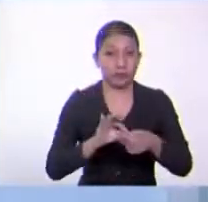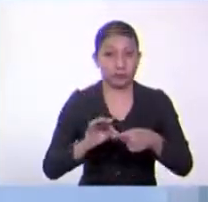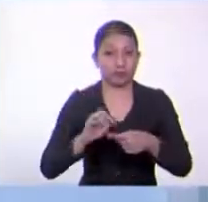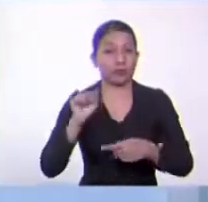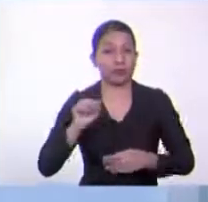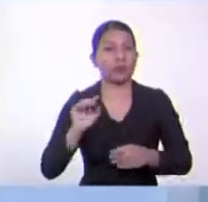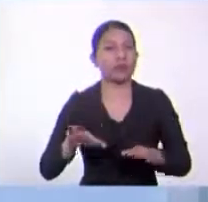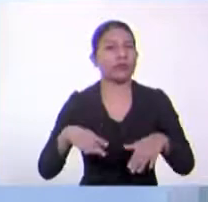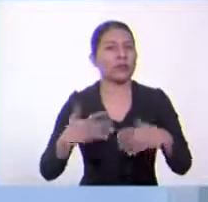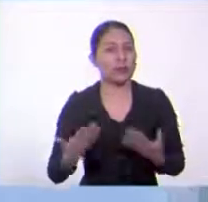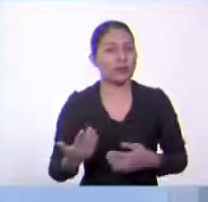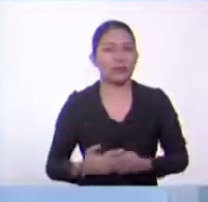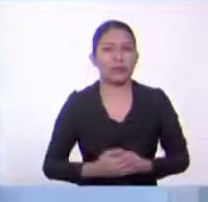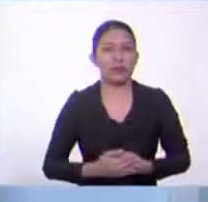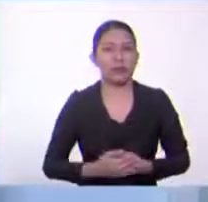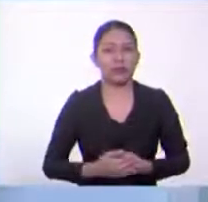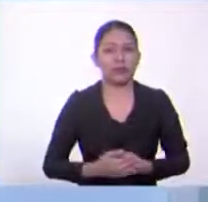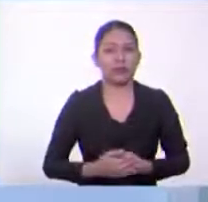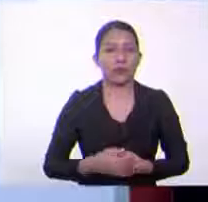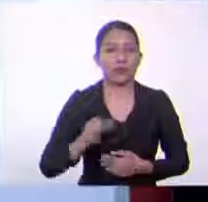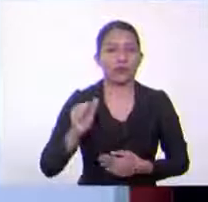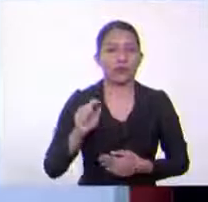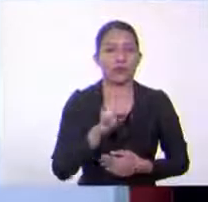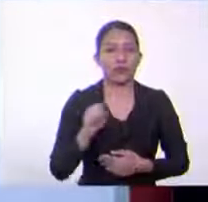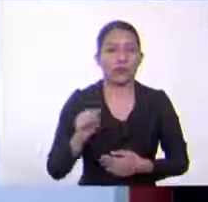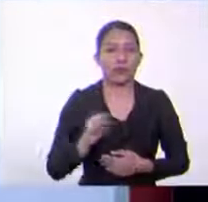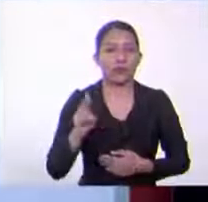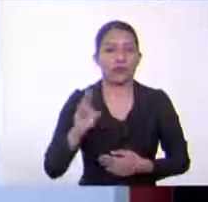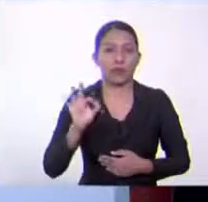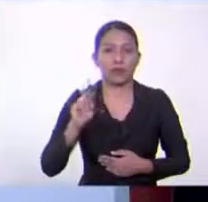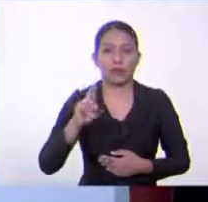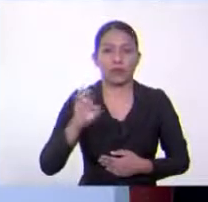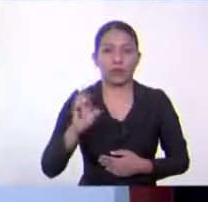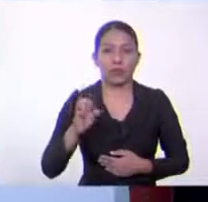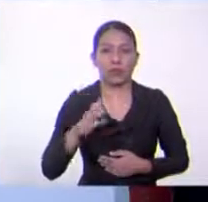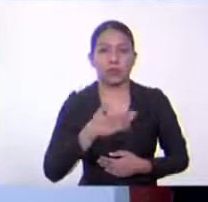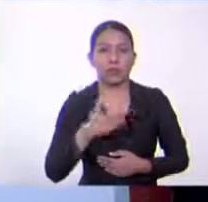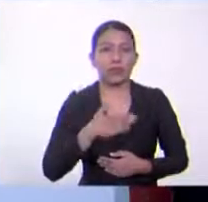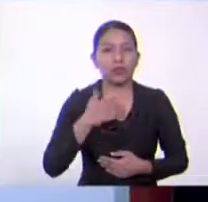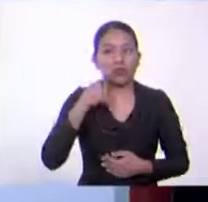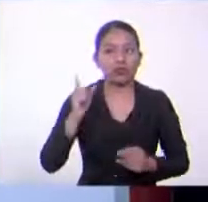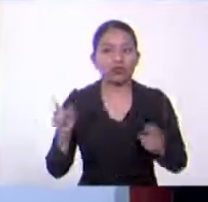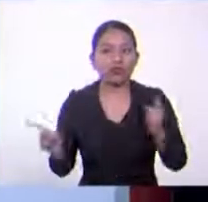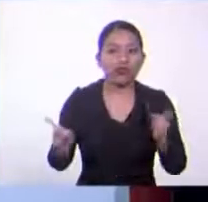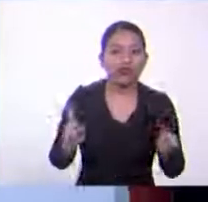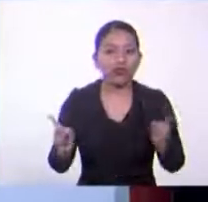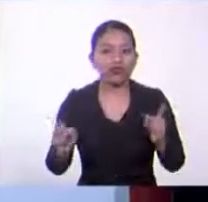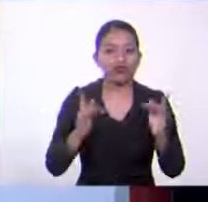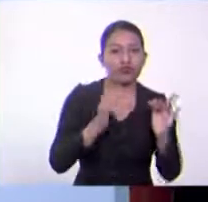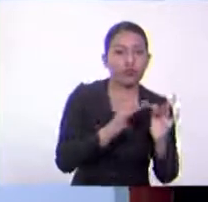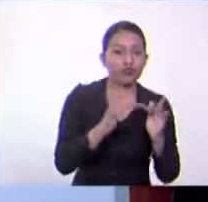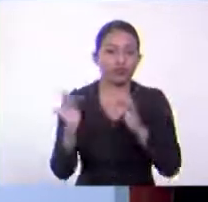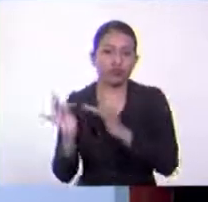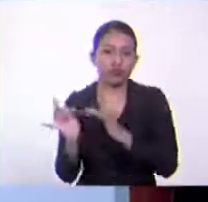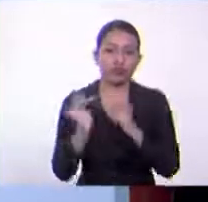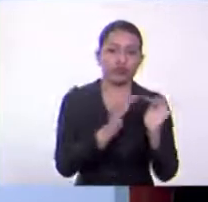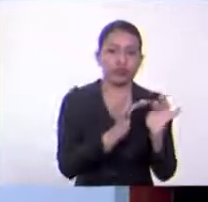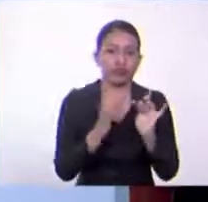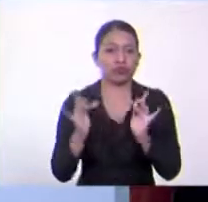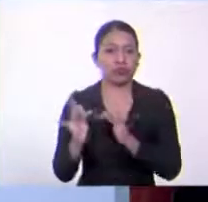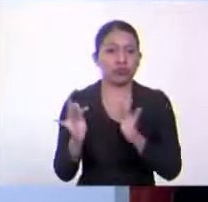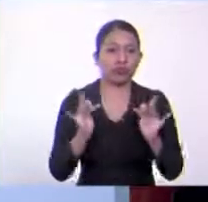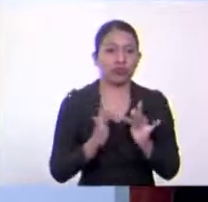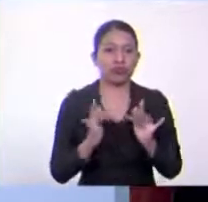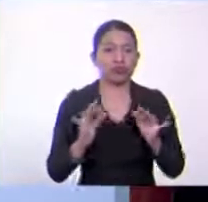estos sulfuros es el azufre, en el cual está él latente o pendiente de formar enlaces con